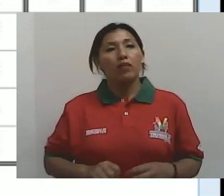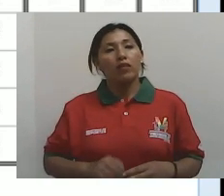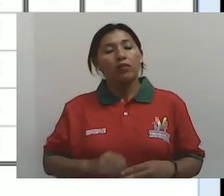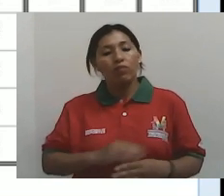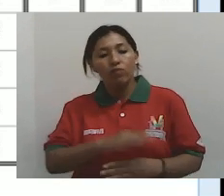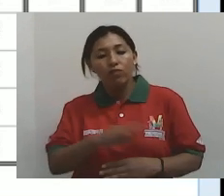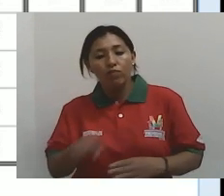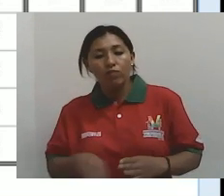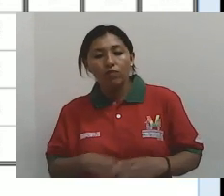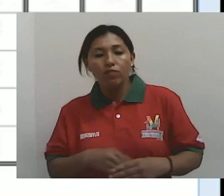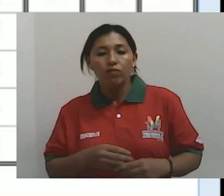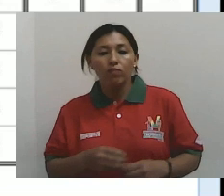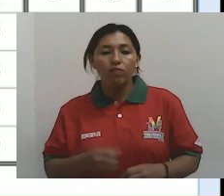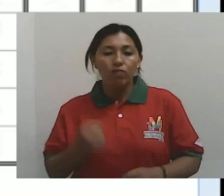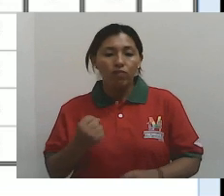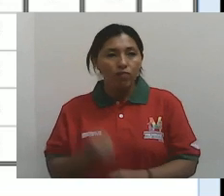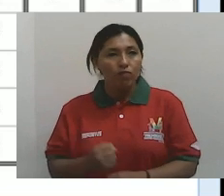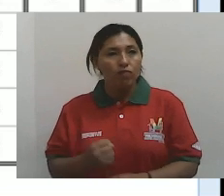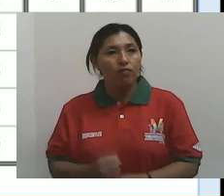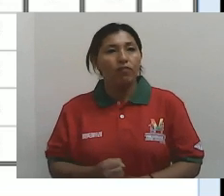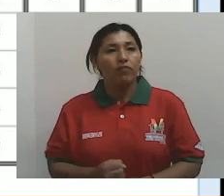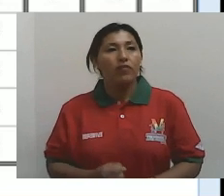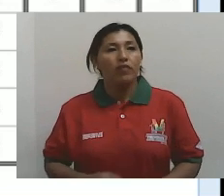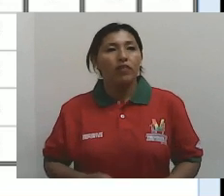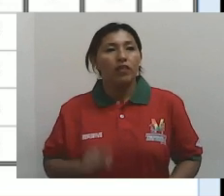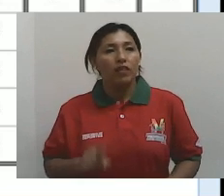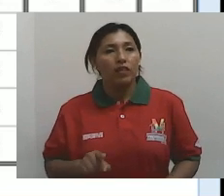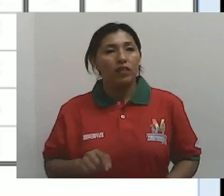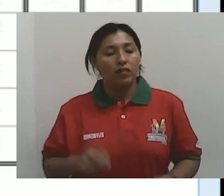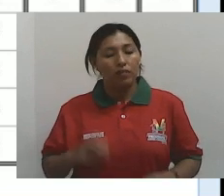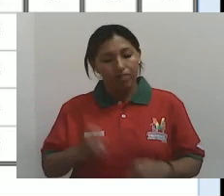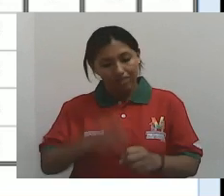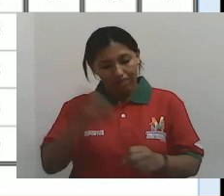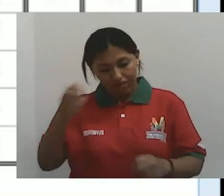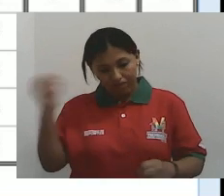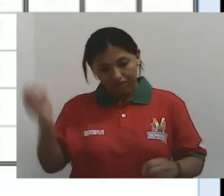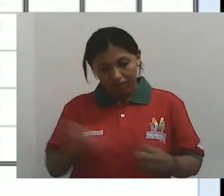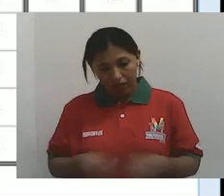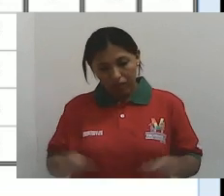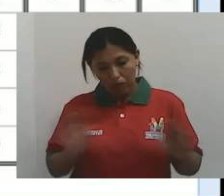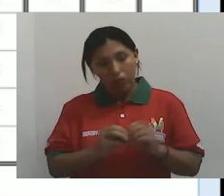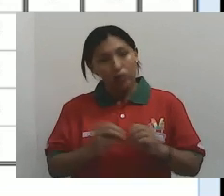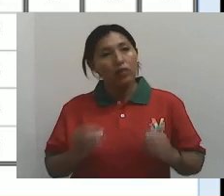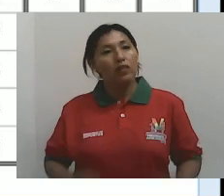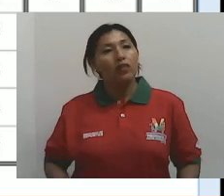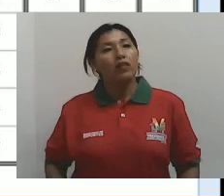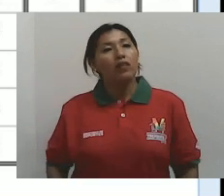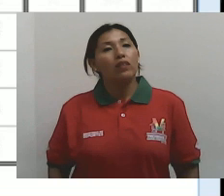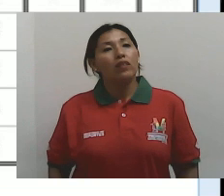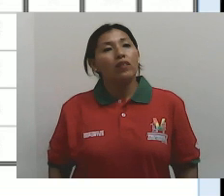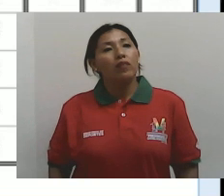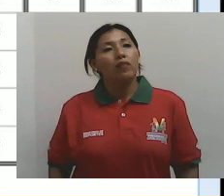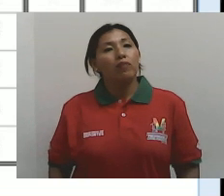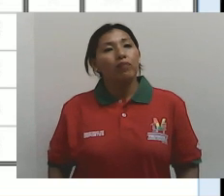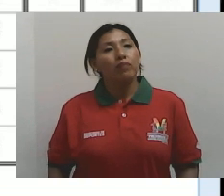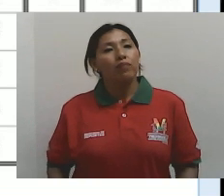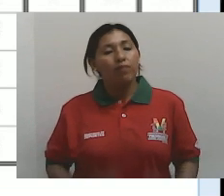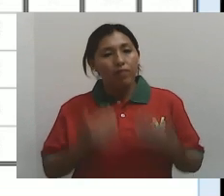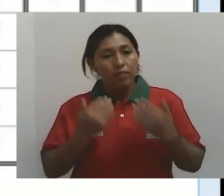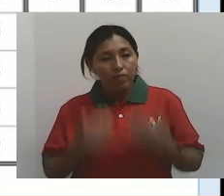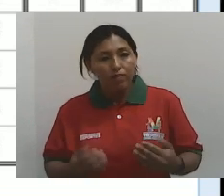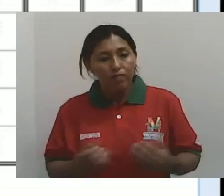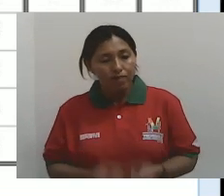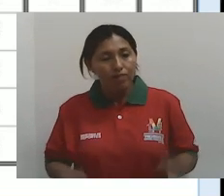y de nuevo, quien tenga más puntos es el que ganó ese evento. Con eso agradezco